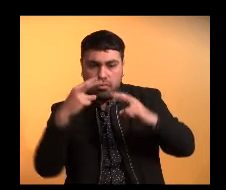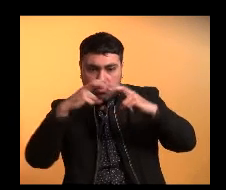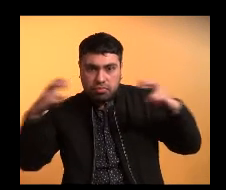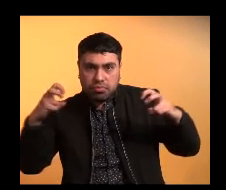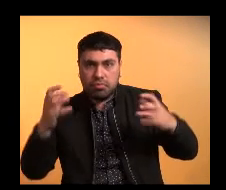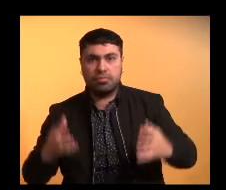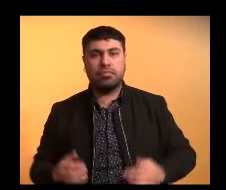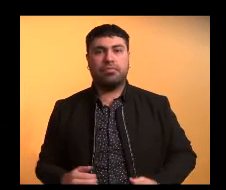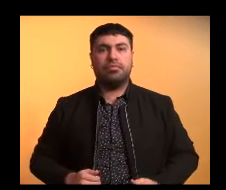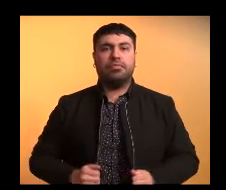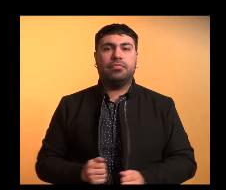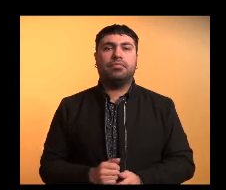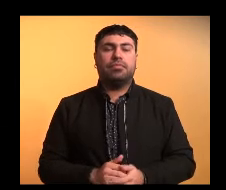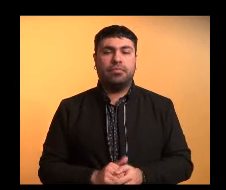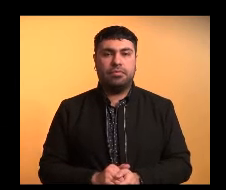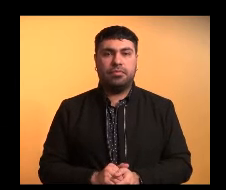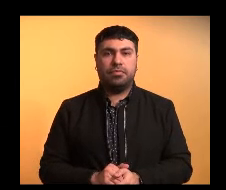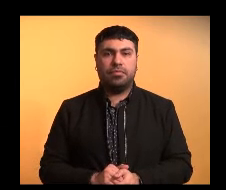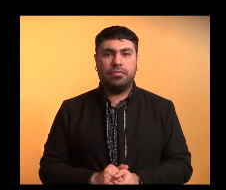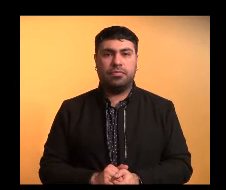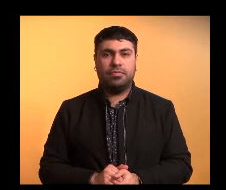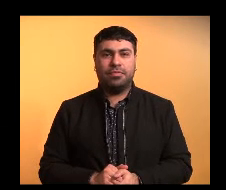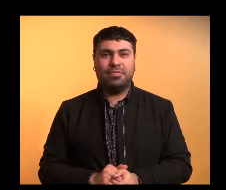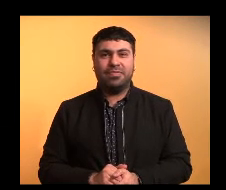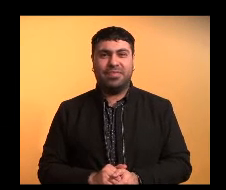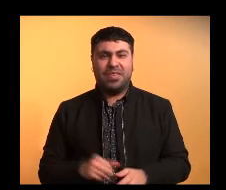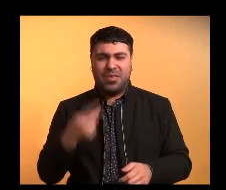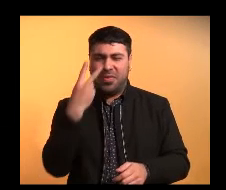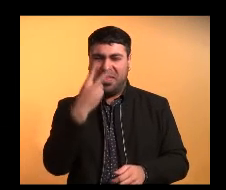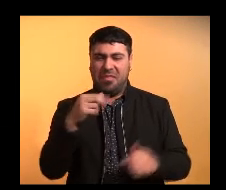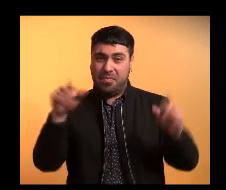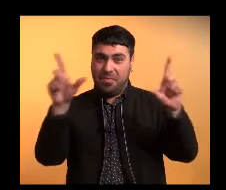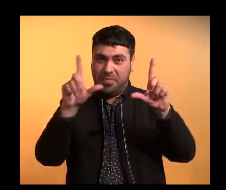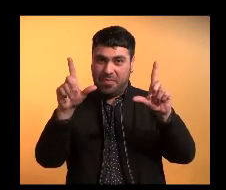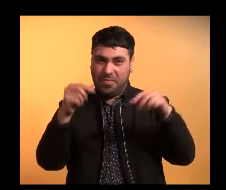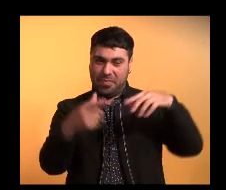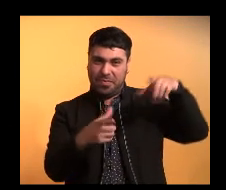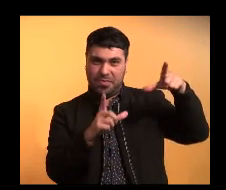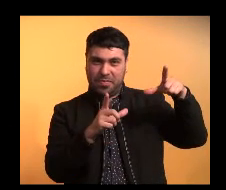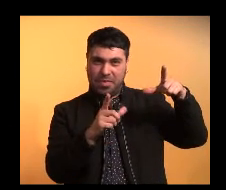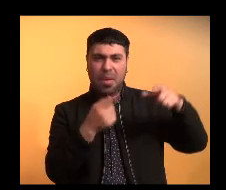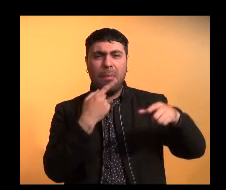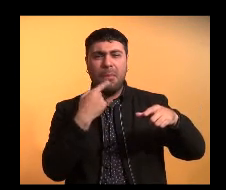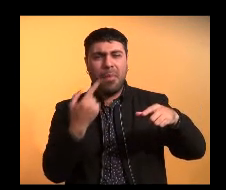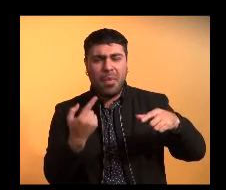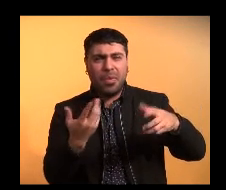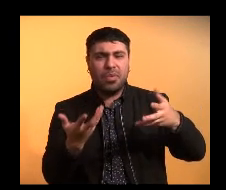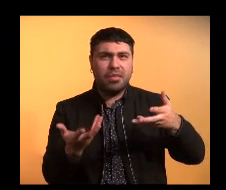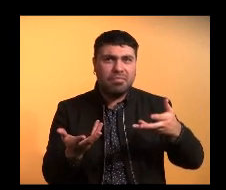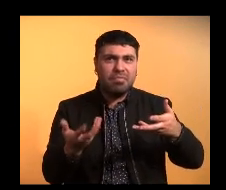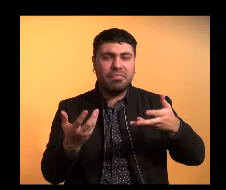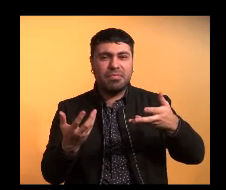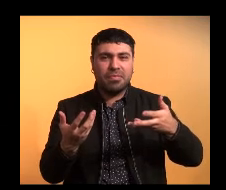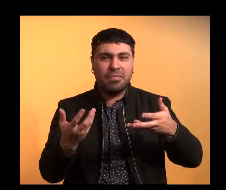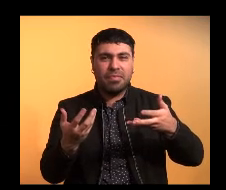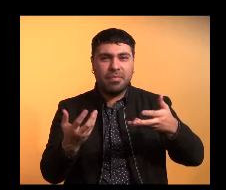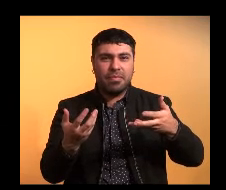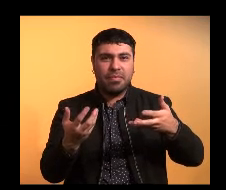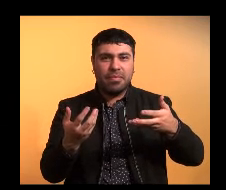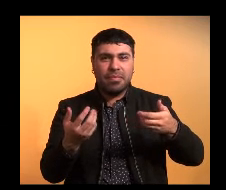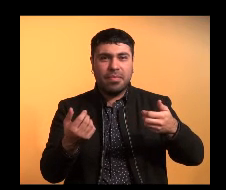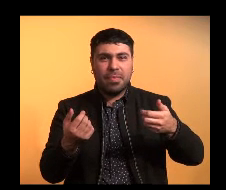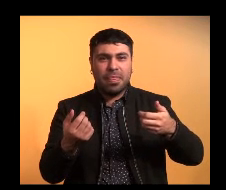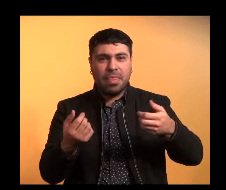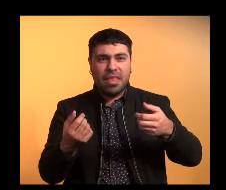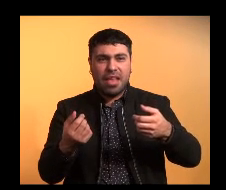a esa revista o a ese número cuando aparece este artículo, es una pregunta, y la pregunta es si es el fin del